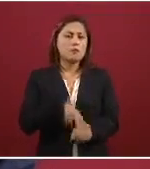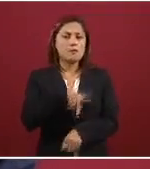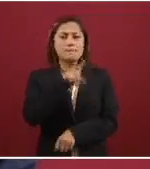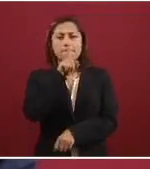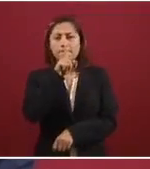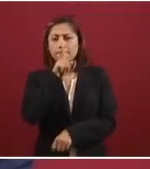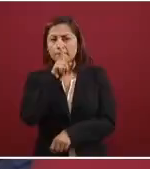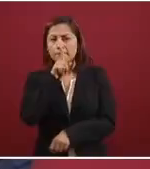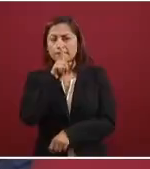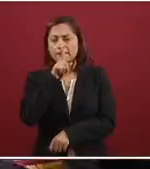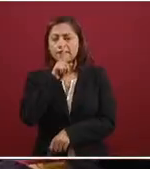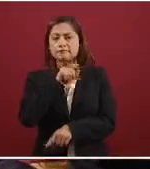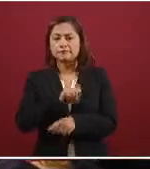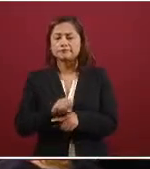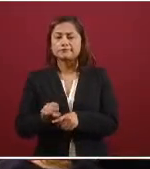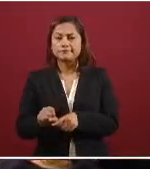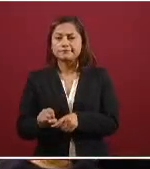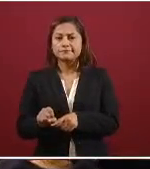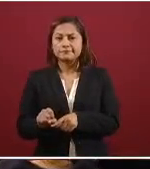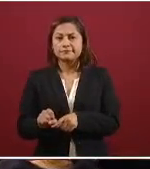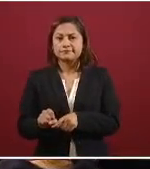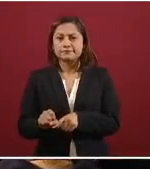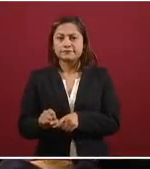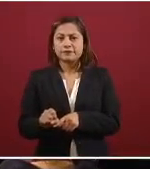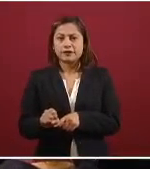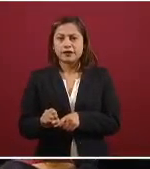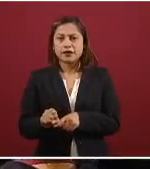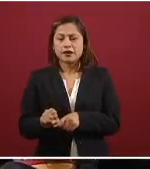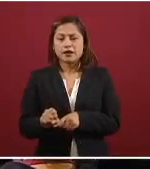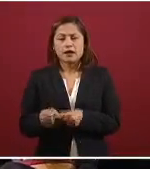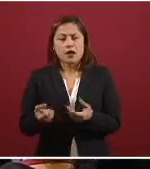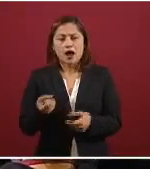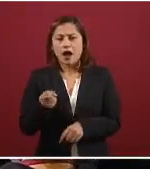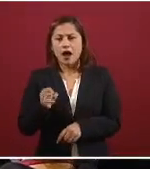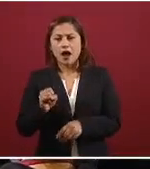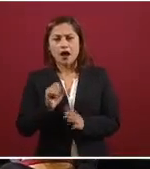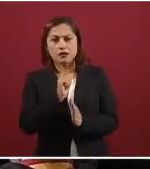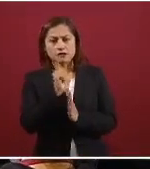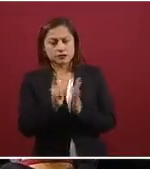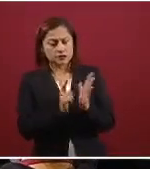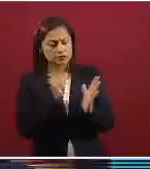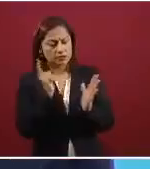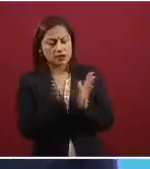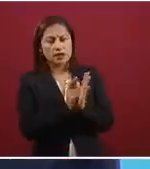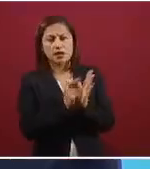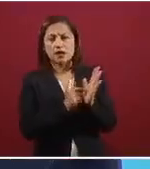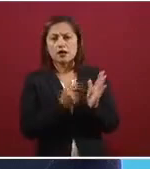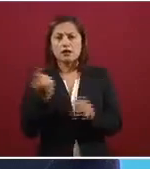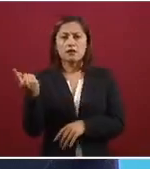la retribución que la ley les señala.